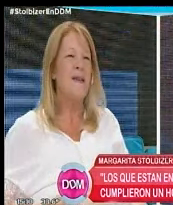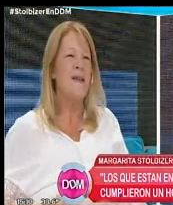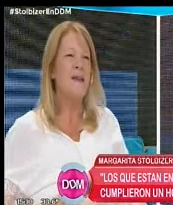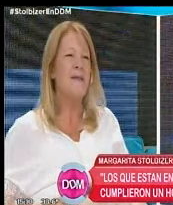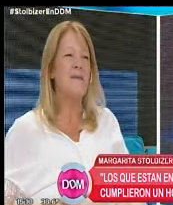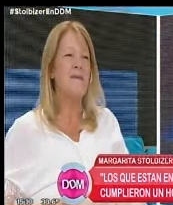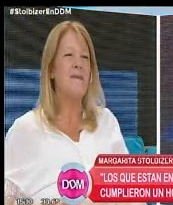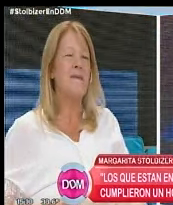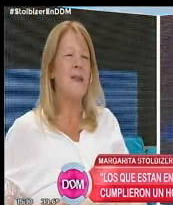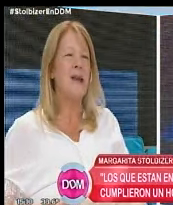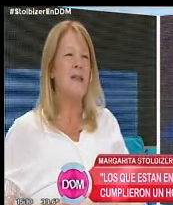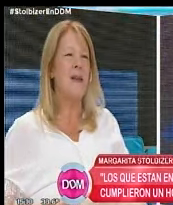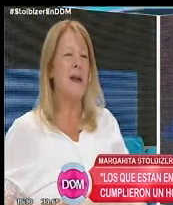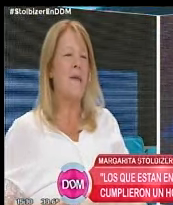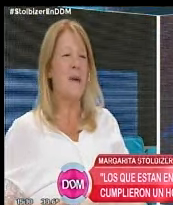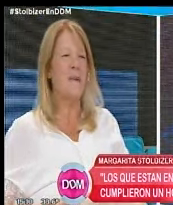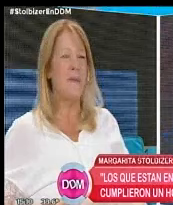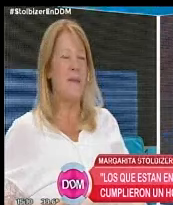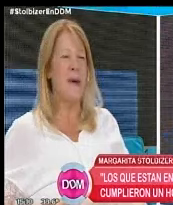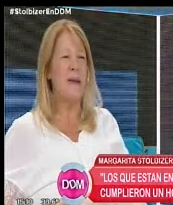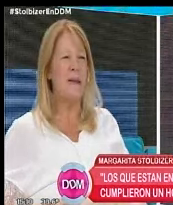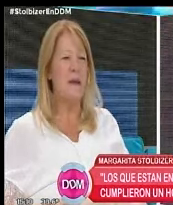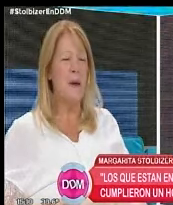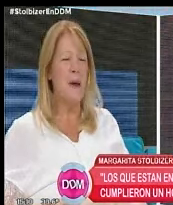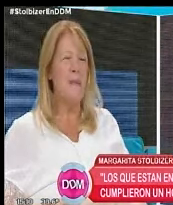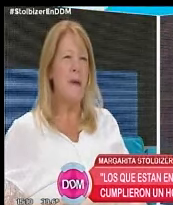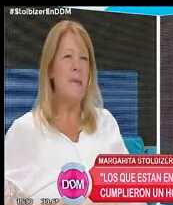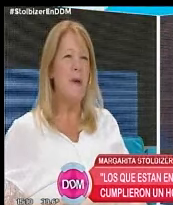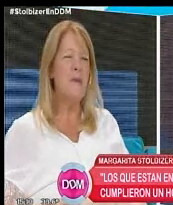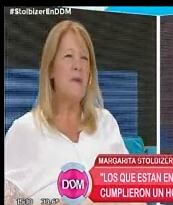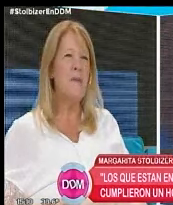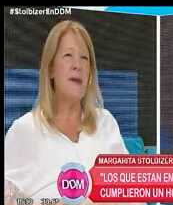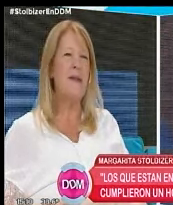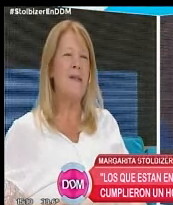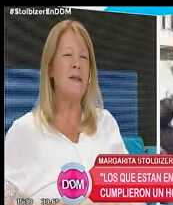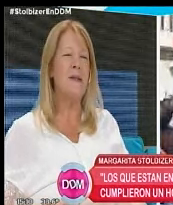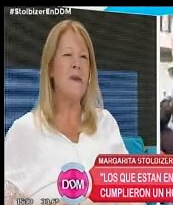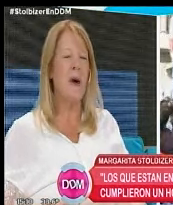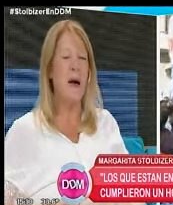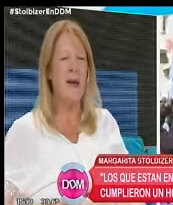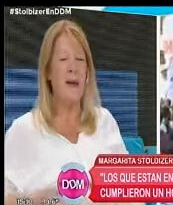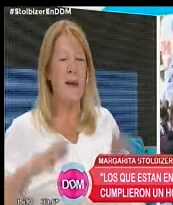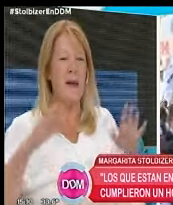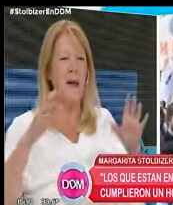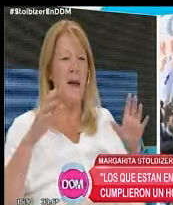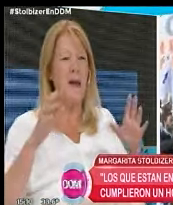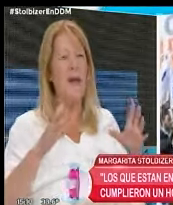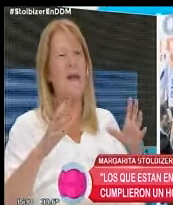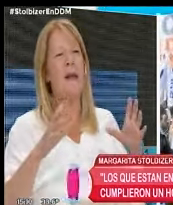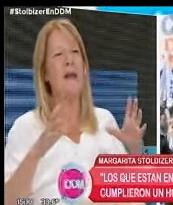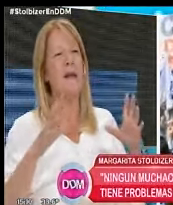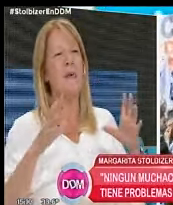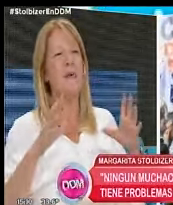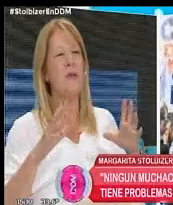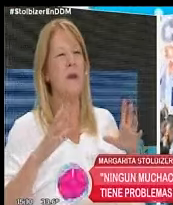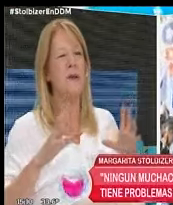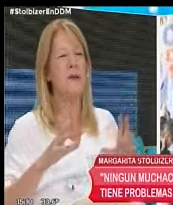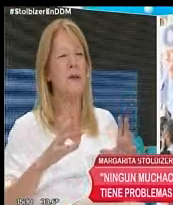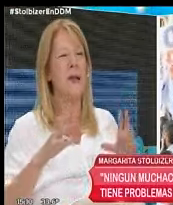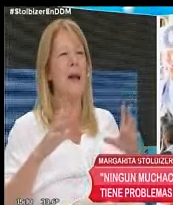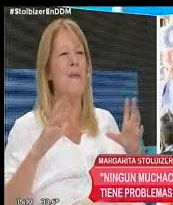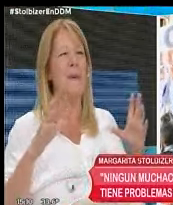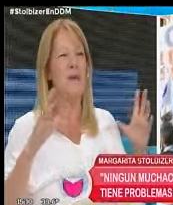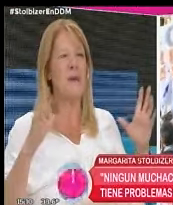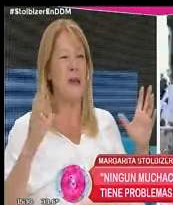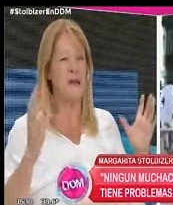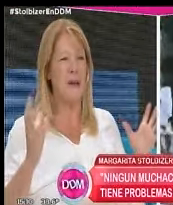Quisiera que te explayes un poquito en cuanto a tu opinión de este conflicto. Me parece, primero yo me resisto a que el eje de la discusión